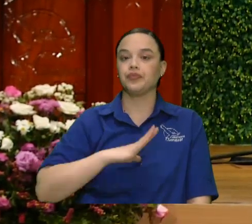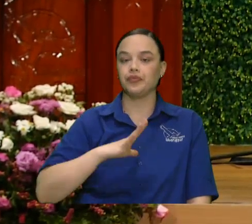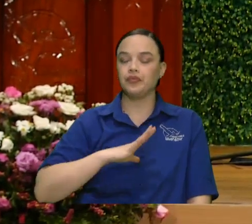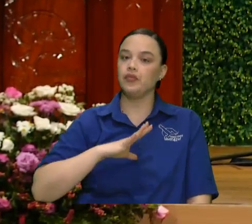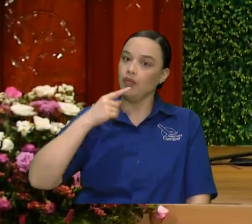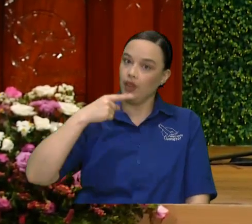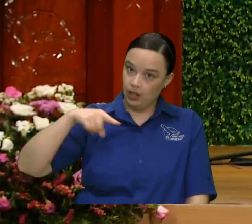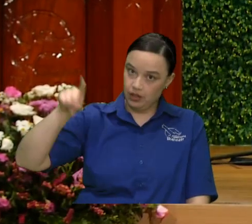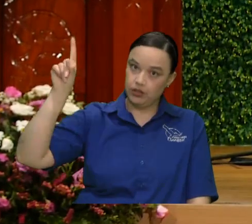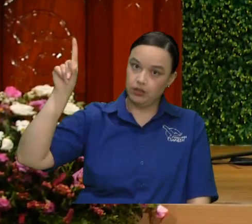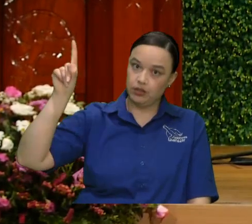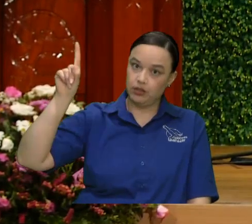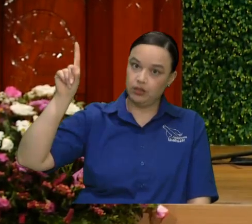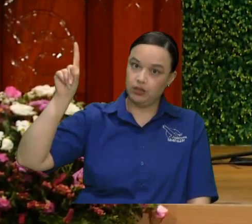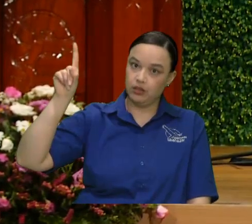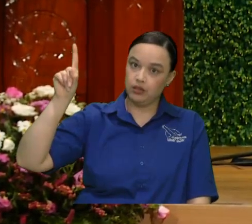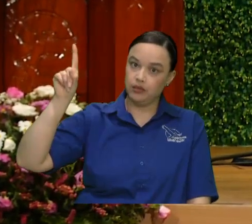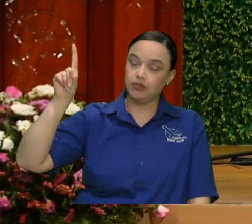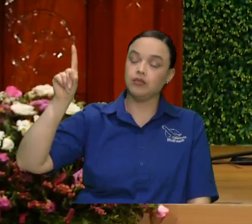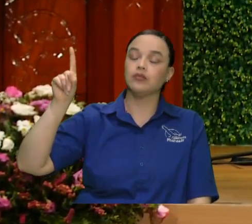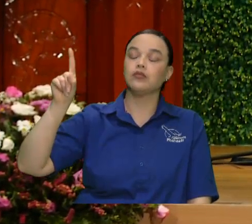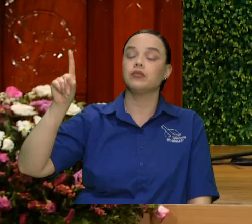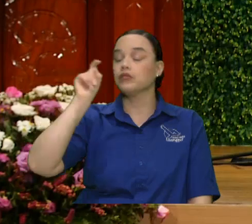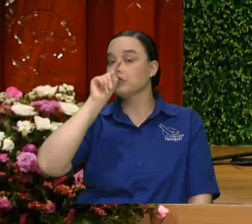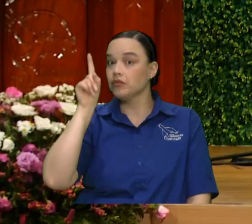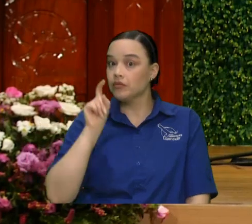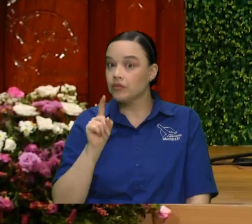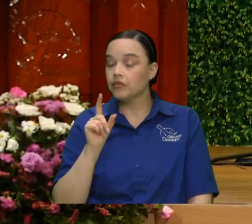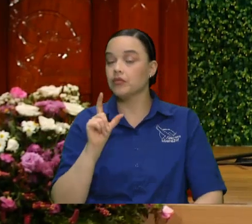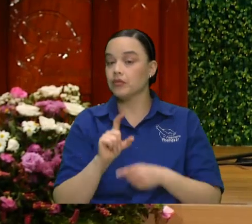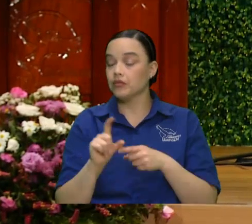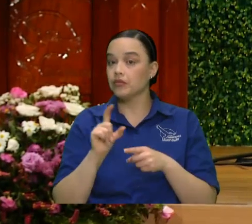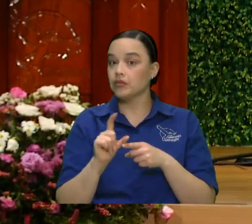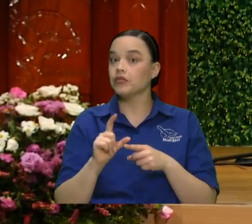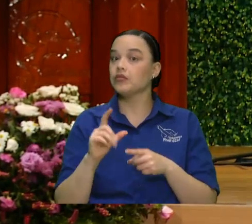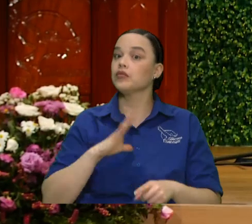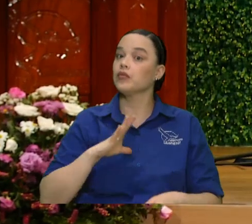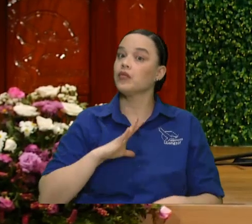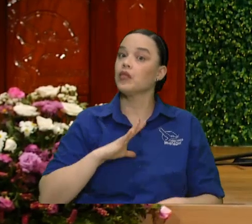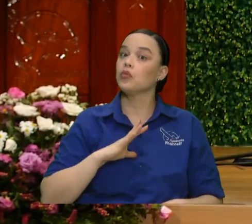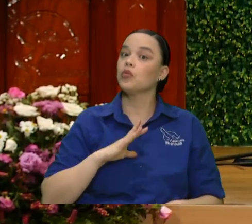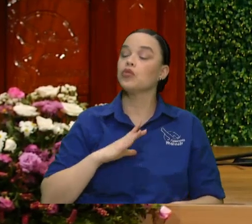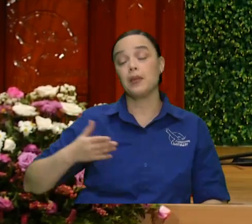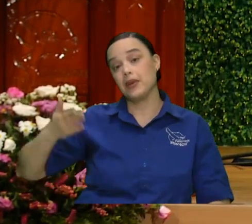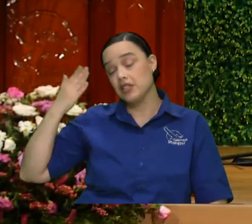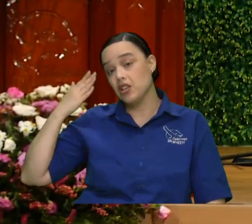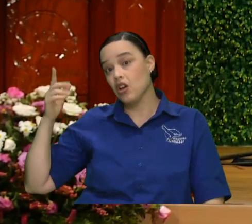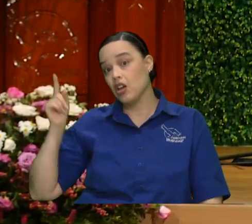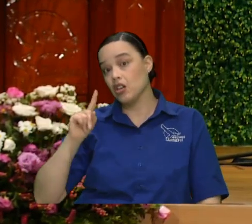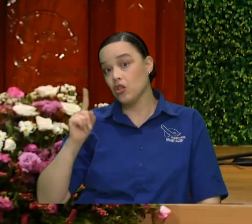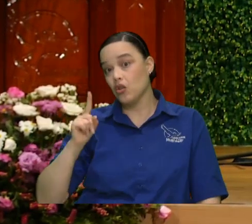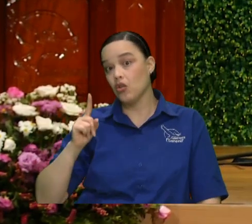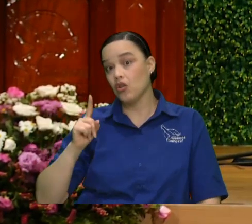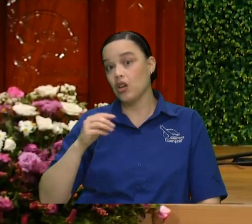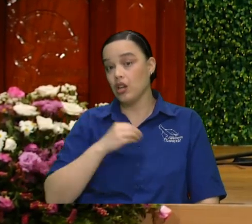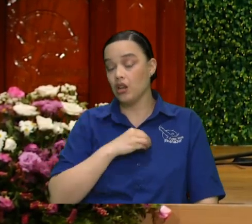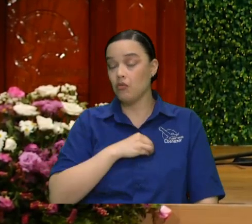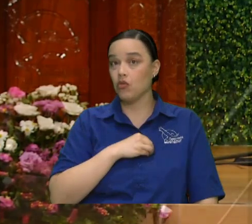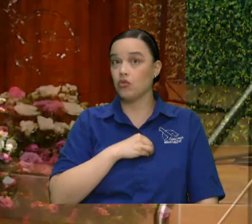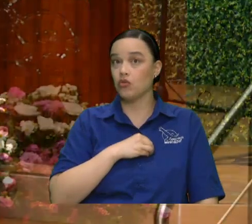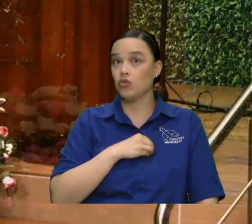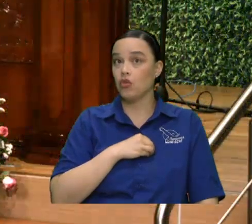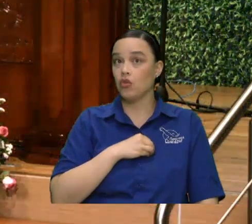ir y averiguar las cosas que tenemos del pasado que no hemos querido soltar o yo eso es